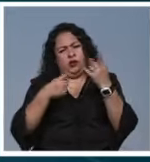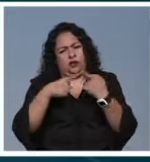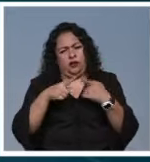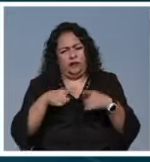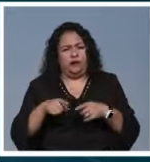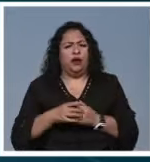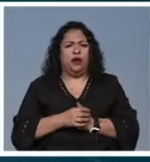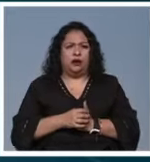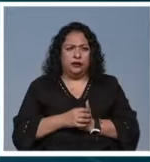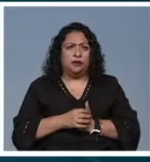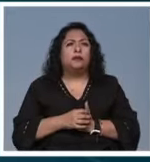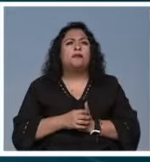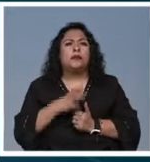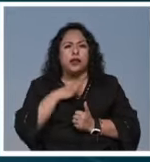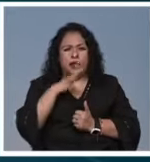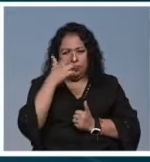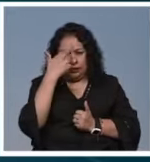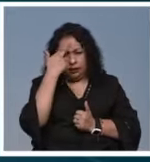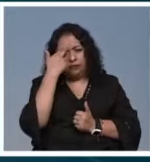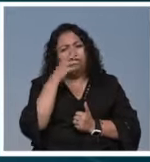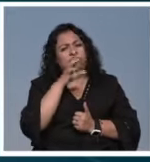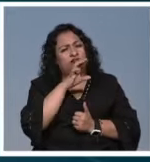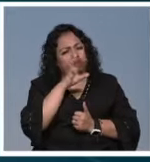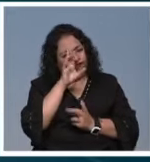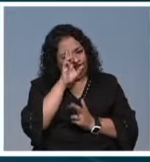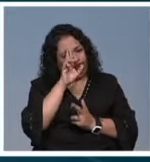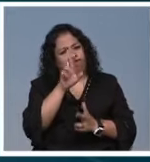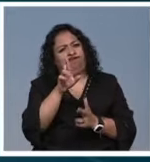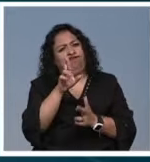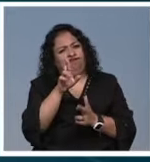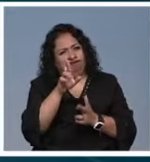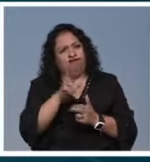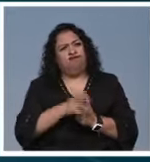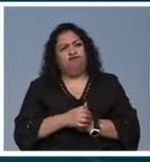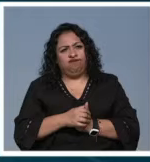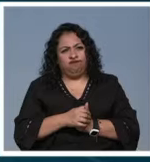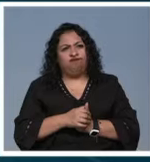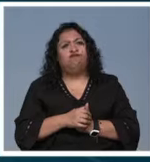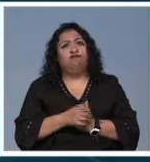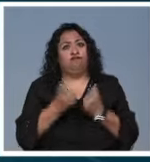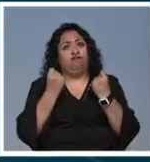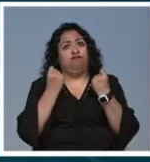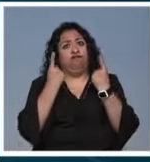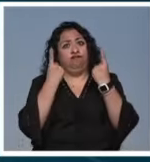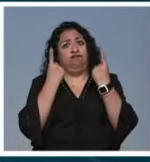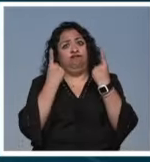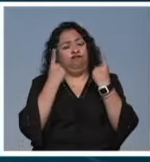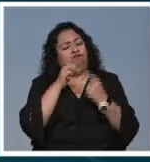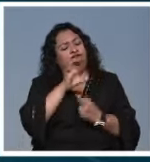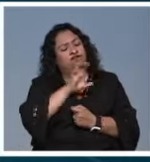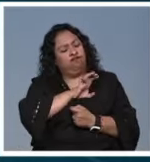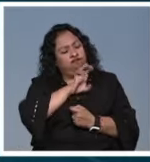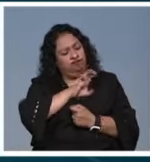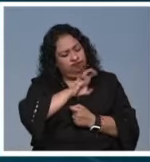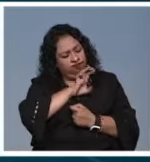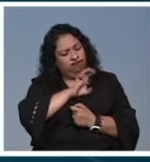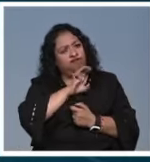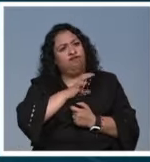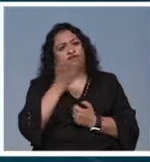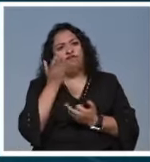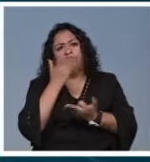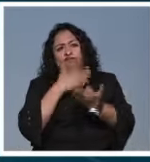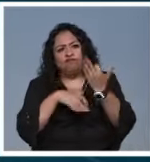traía, lo recordábamos con mucho respeto, ¿sí? Con mucha admiración y con mucho cariño por todo